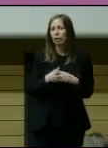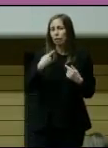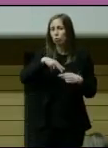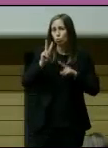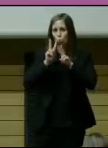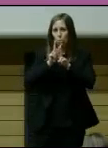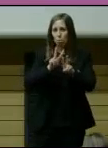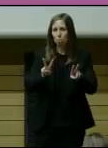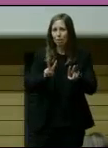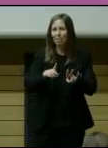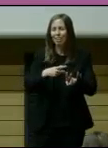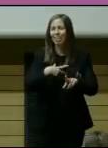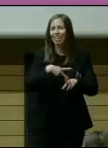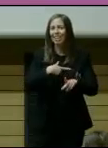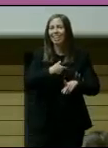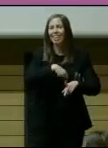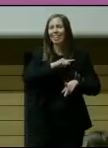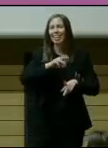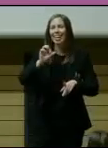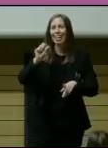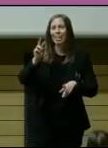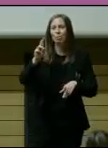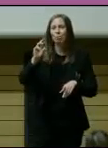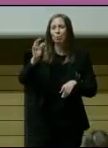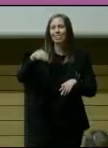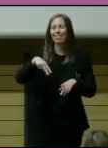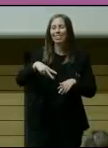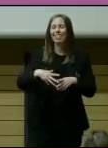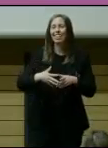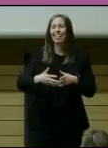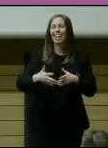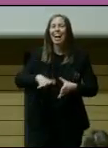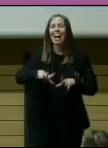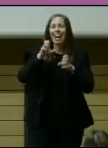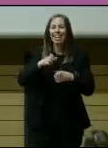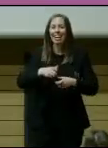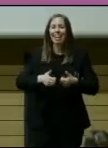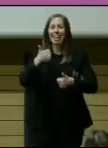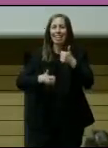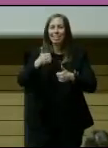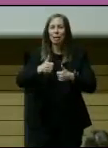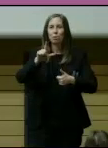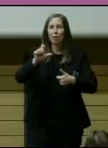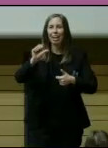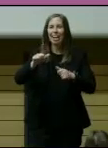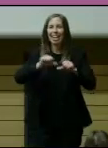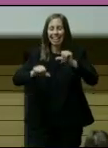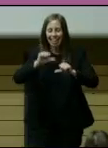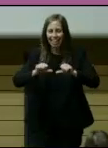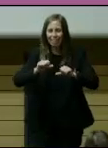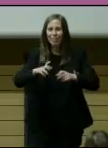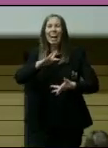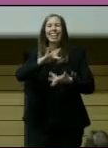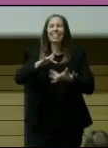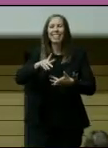veamos el Sporting ganando, no jugando la Champions League, ganando la Champions League, que no una crisis de fentanilo en